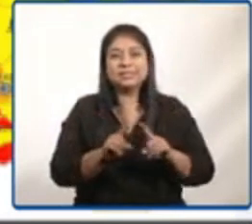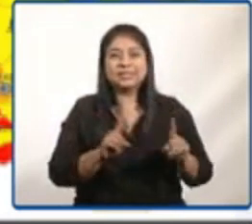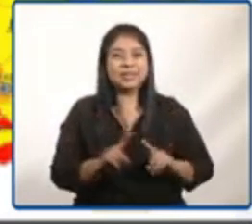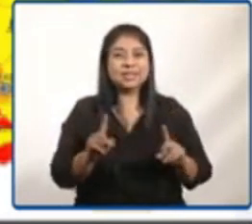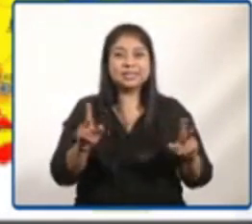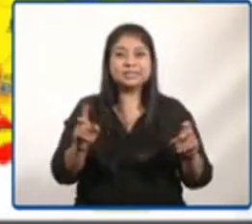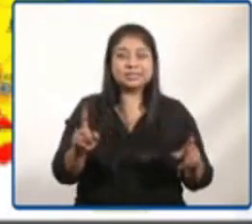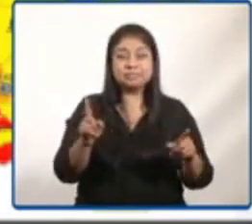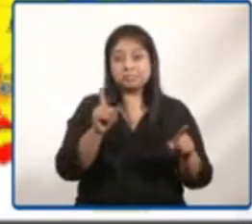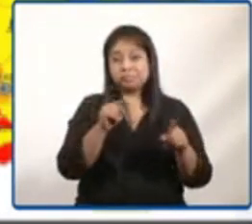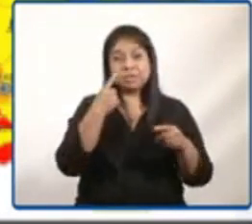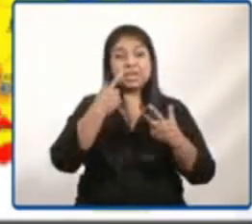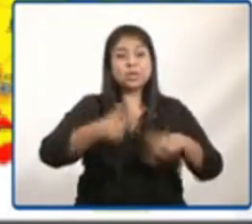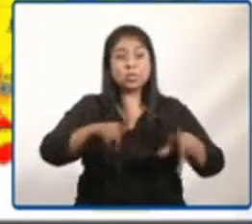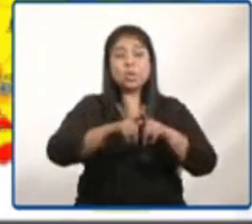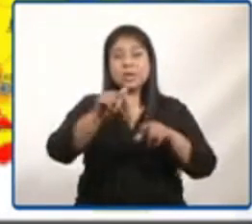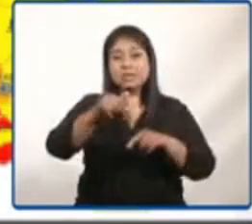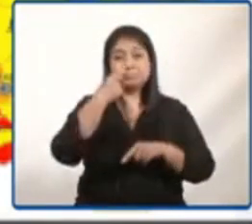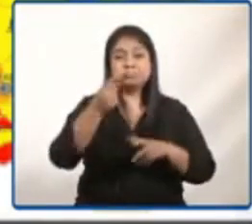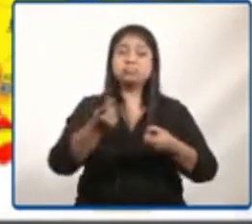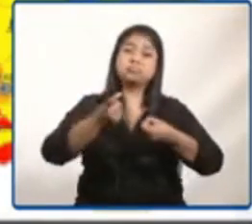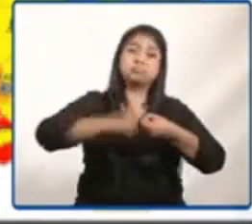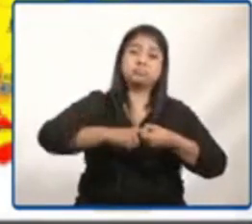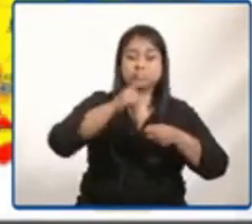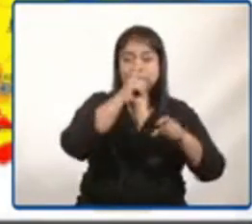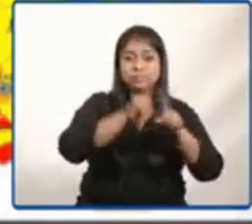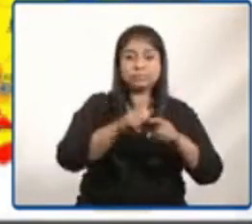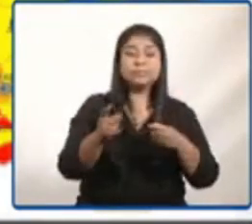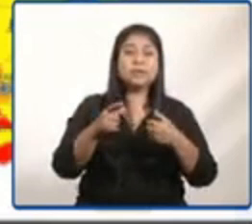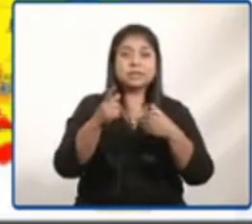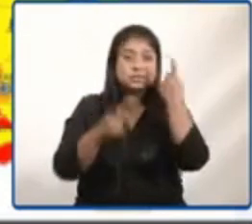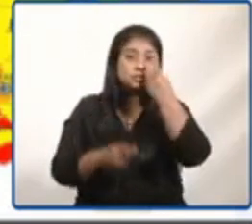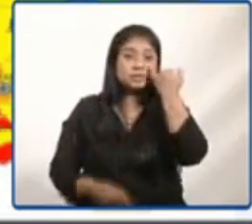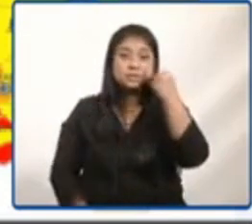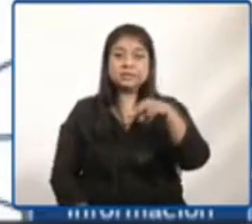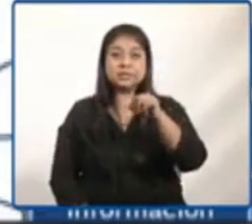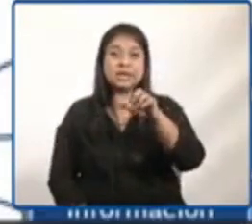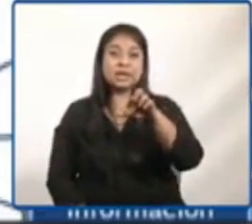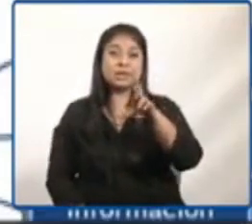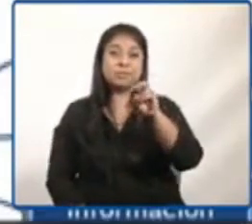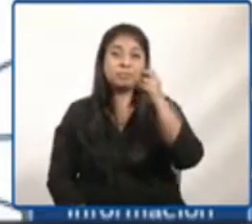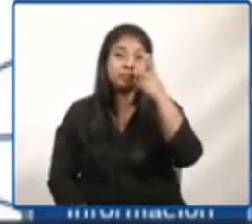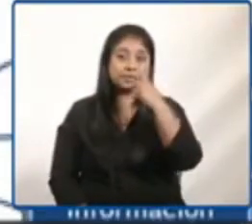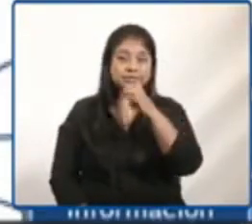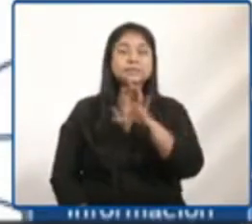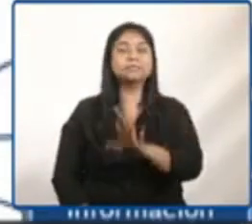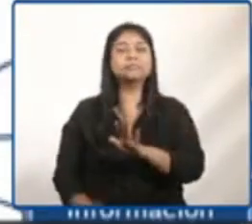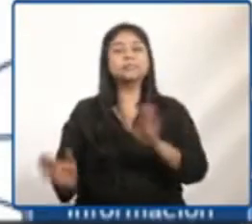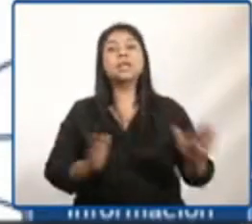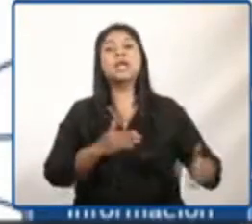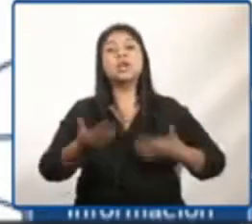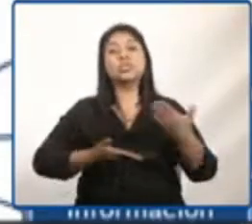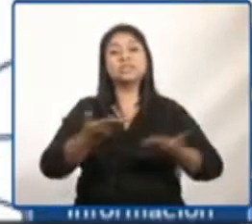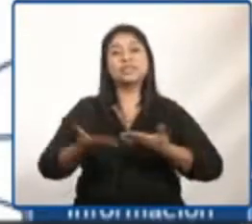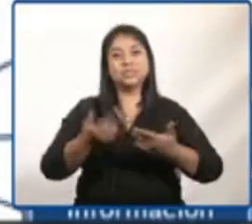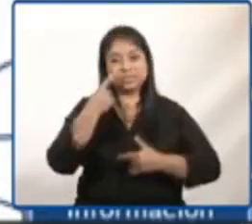que estarán, en este caso, formando parte del SINAPRECE. Los servicios que se van a prestar a la población en estos